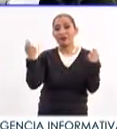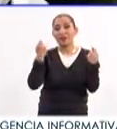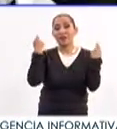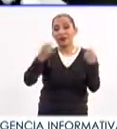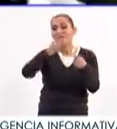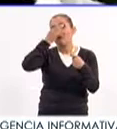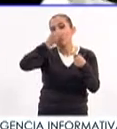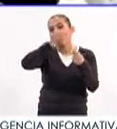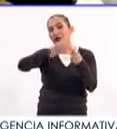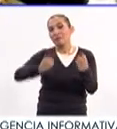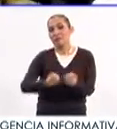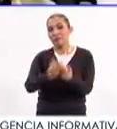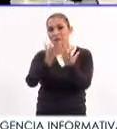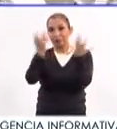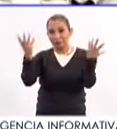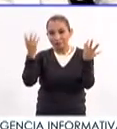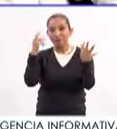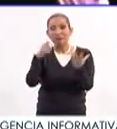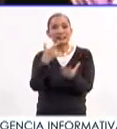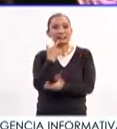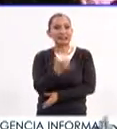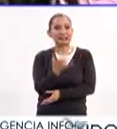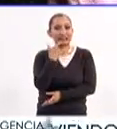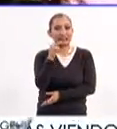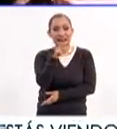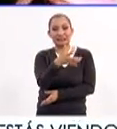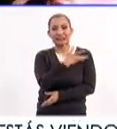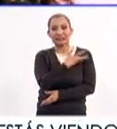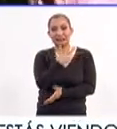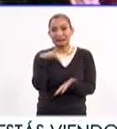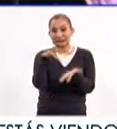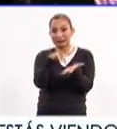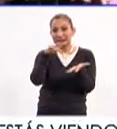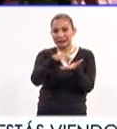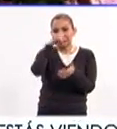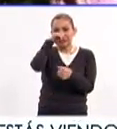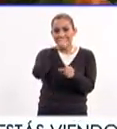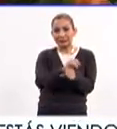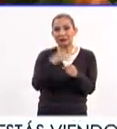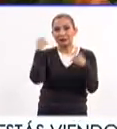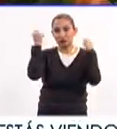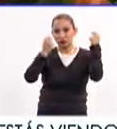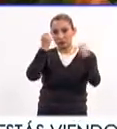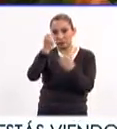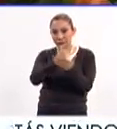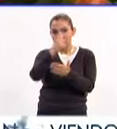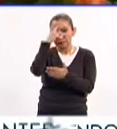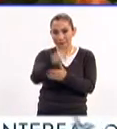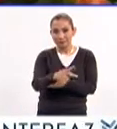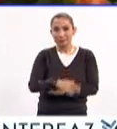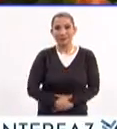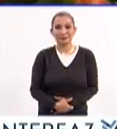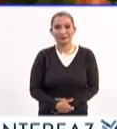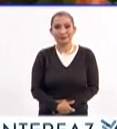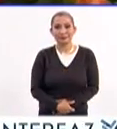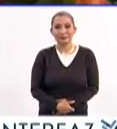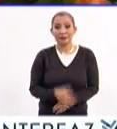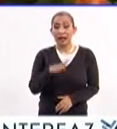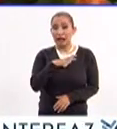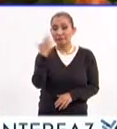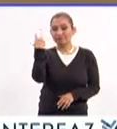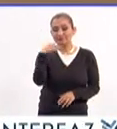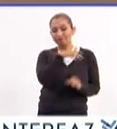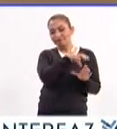Festival de las Flores de Primavera, esfuerzo que cuenta con el apoyo de la Secretaría de Turismo de la Ciudad de México. Habrá